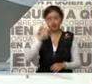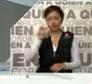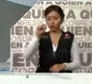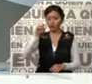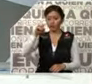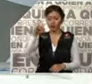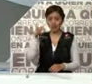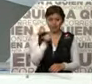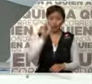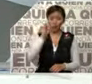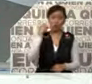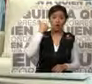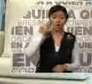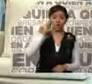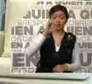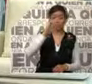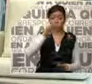www.ifae.org.mx o llamar al